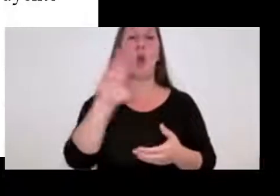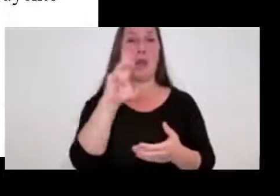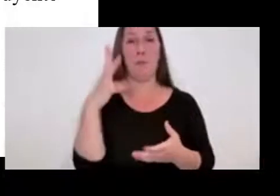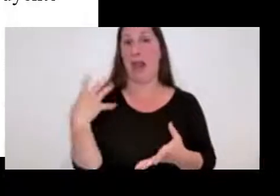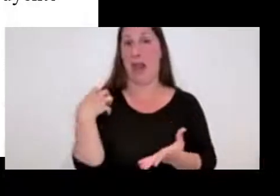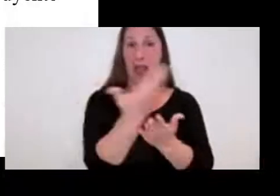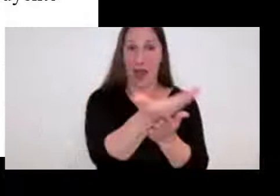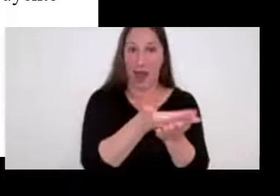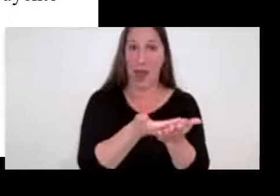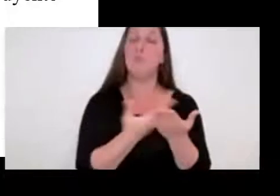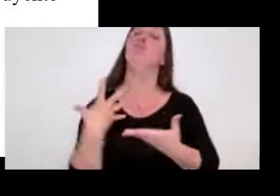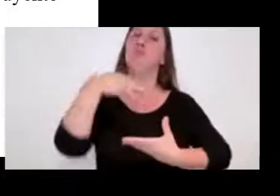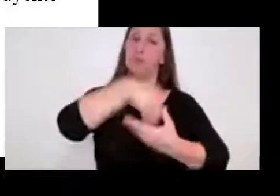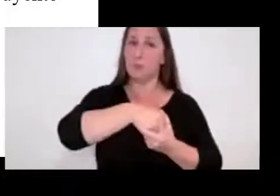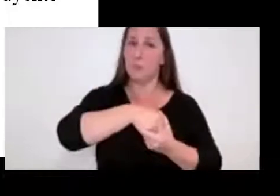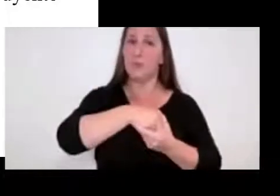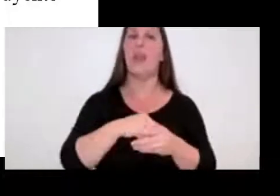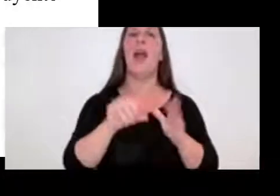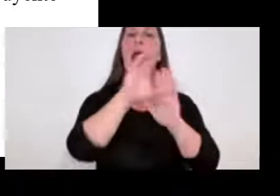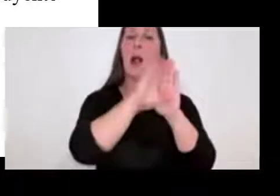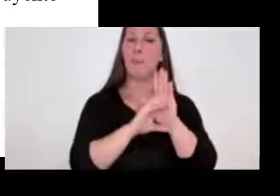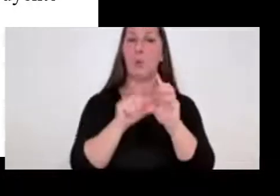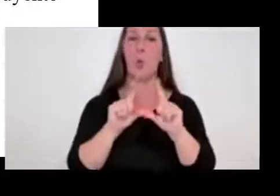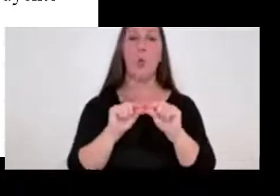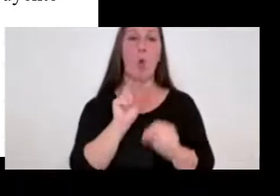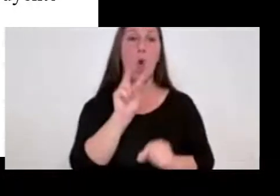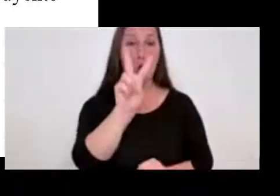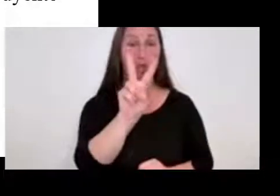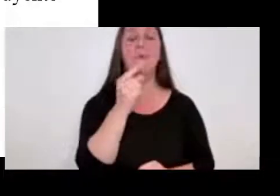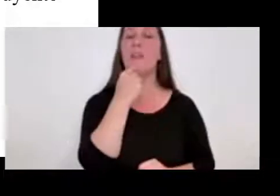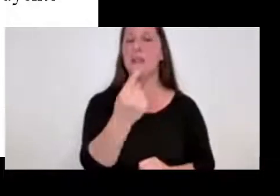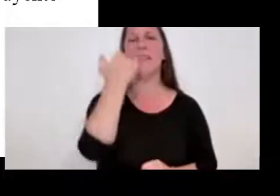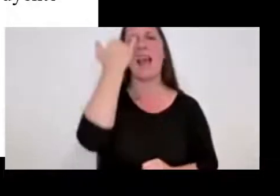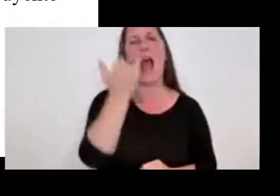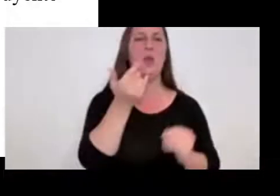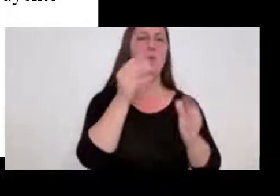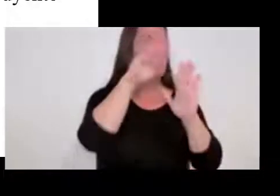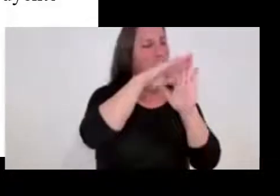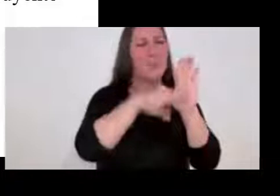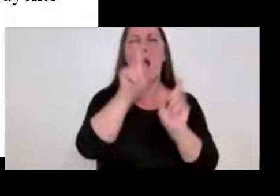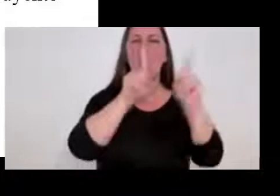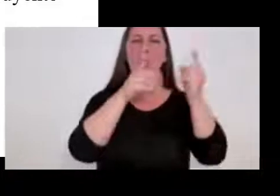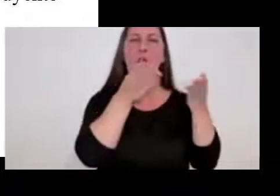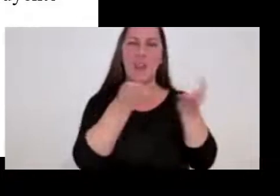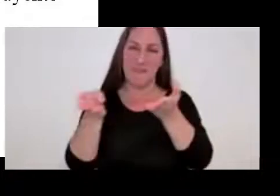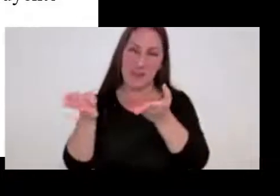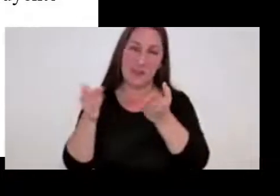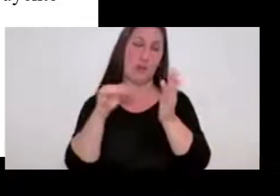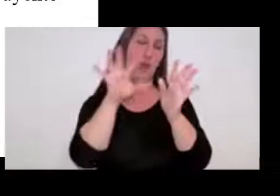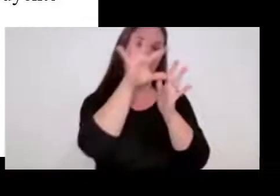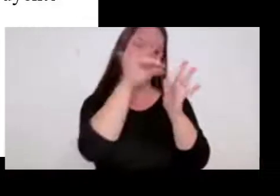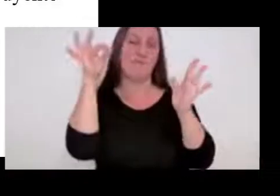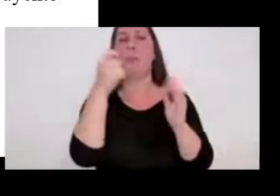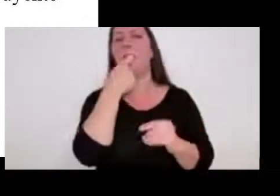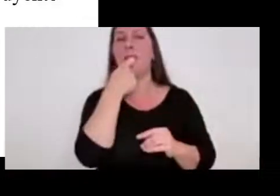y donde a través del capítulo 2 se le conceden una serie de beneficios, entre ellos los que hubieran